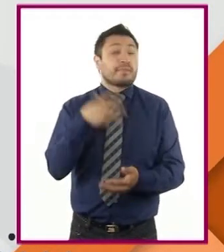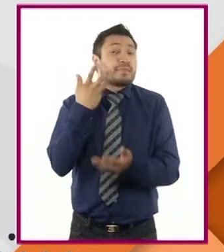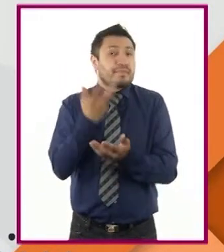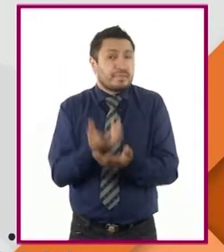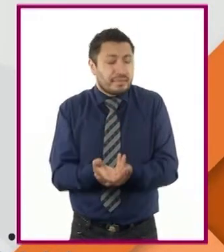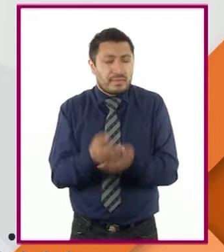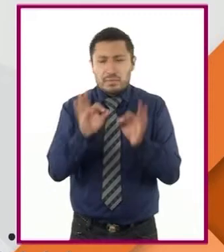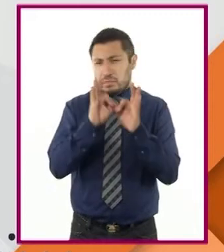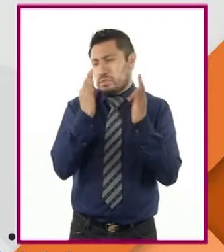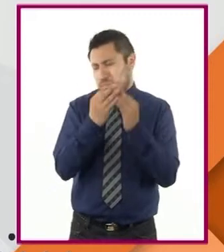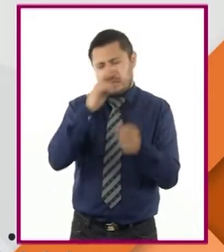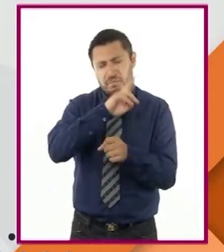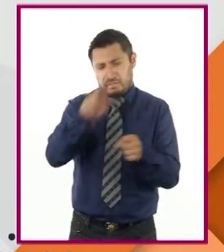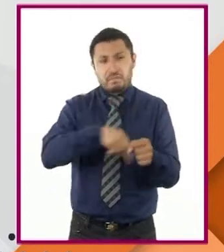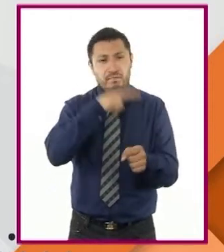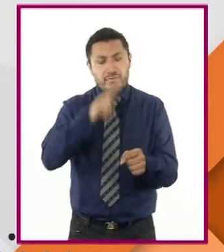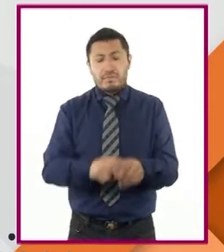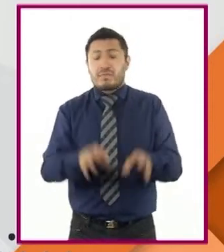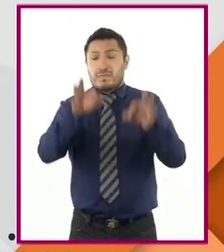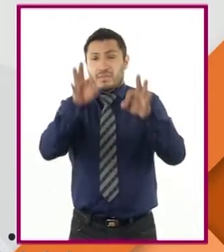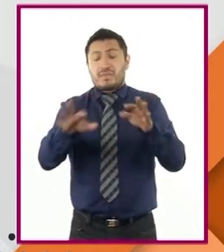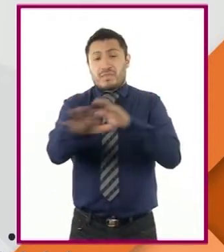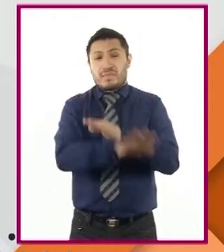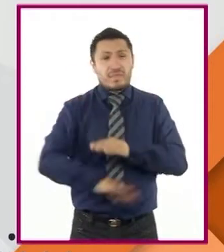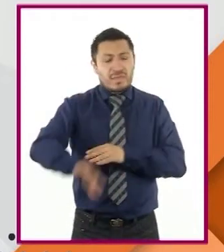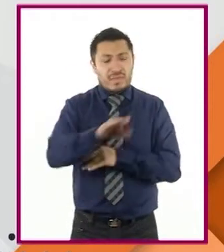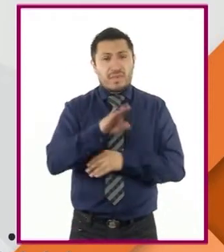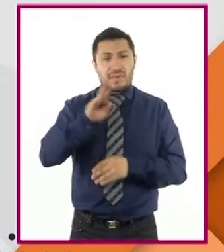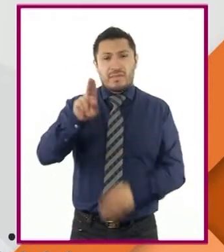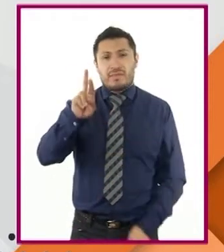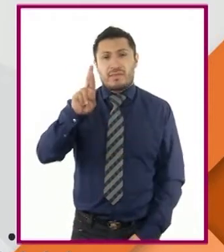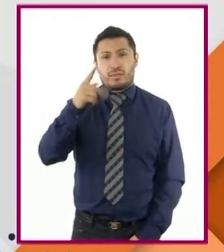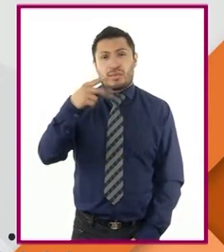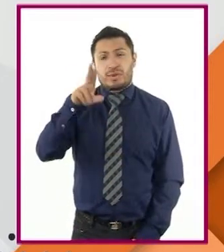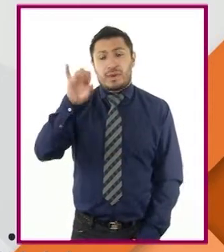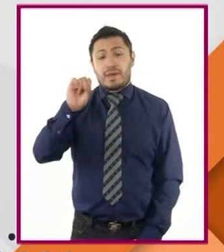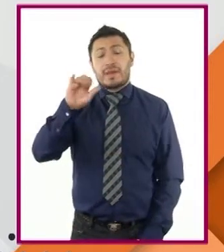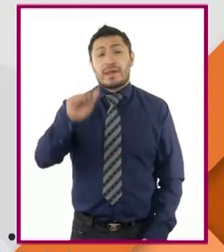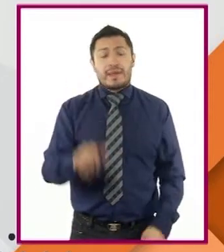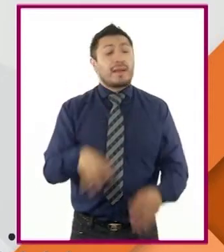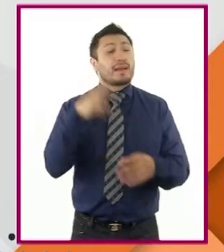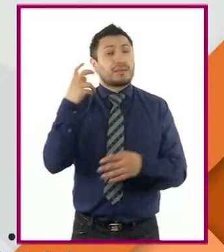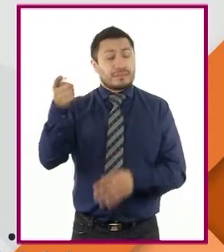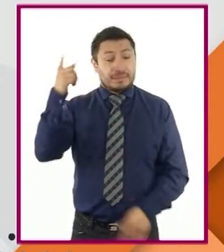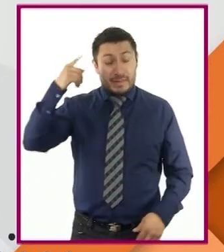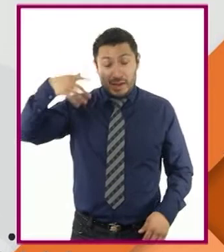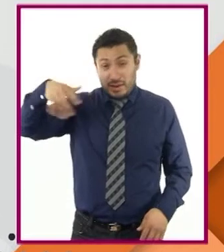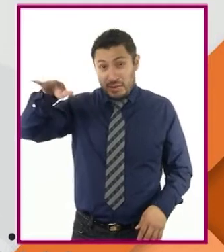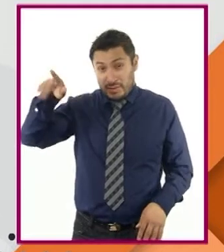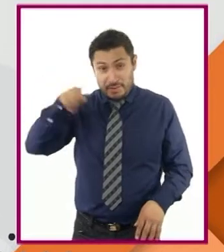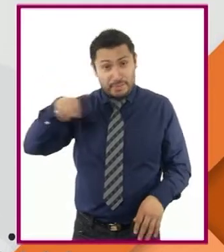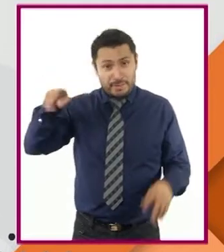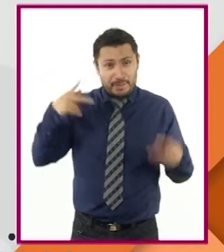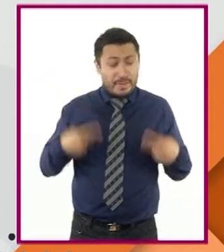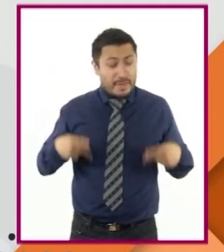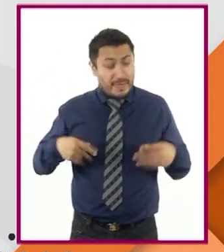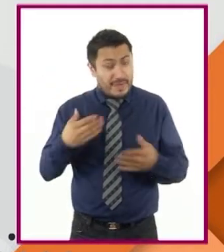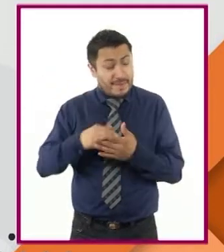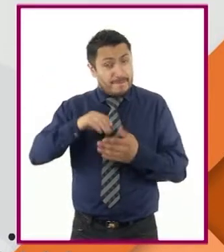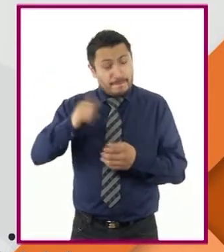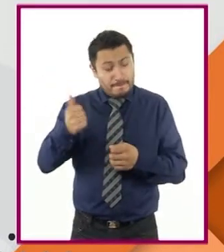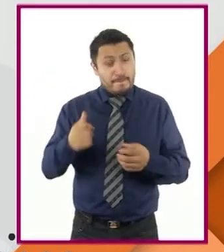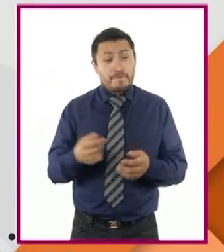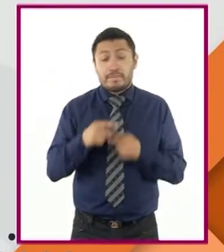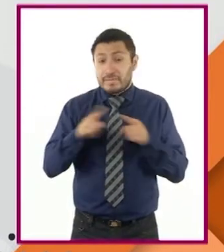de modo natural en las sólidas bases de una burguesía compuesta de aquellos a quienes la energía, el mérito y